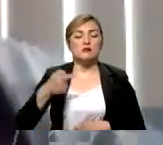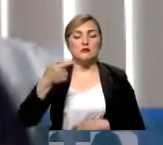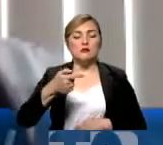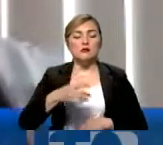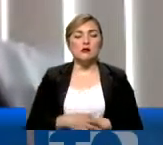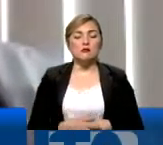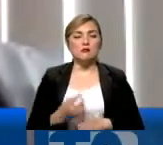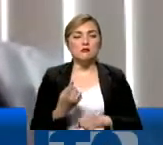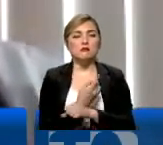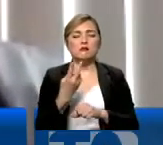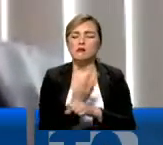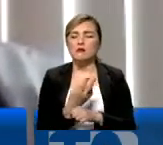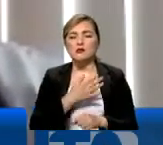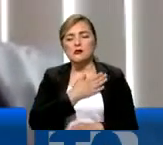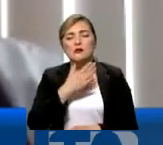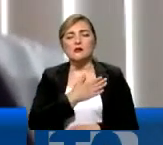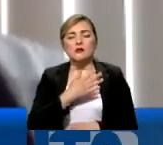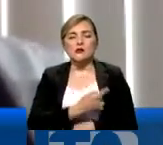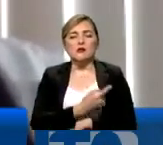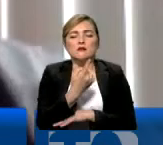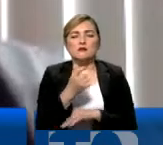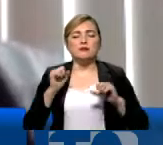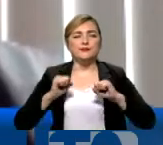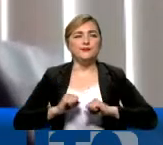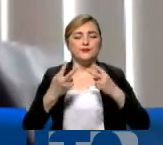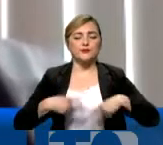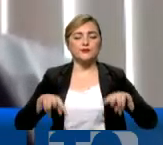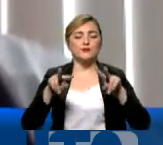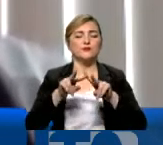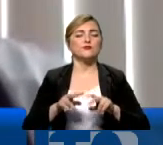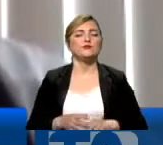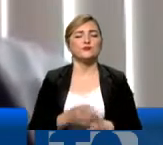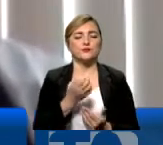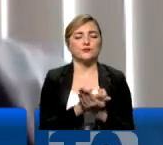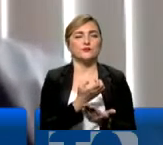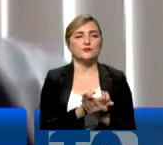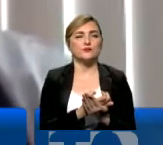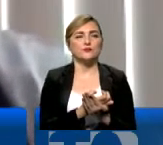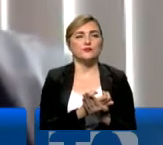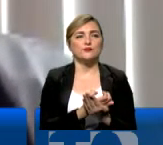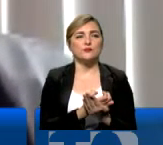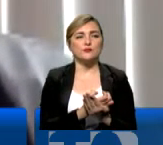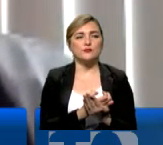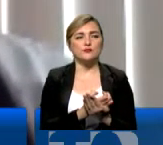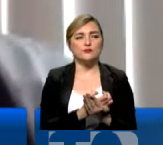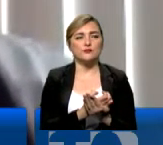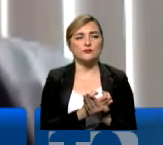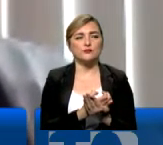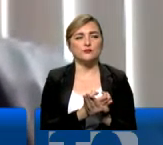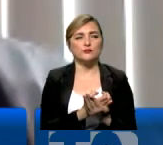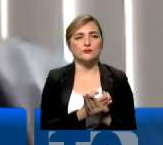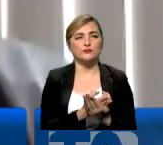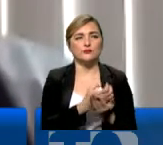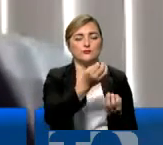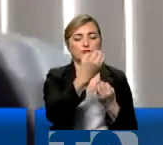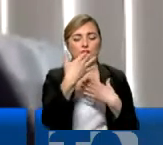próximas horas, un día, tener ya las cifras económicas para poder revisar